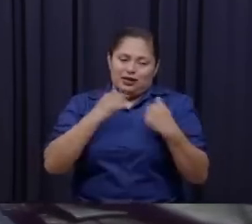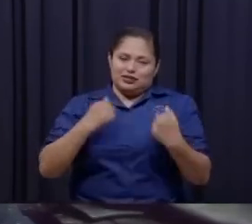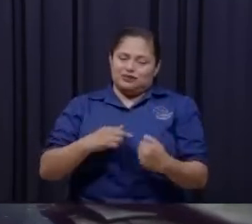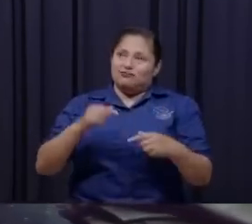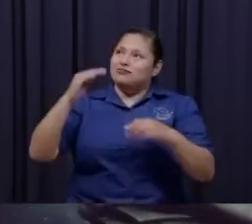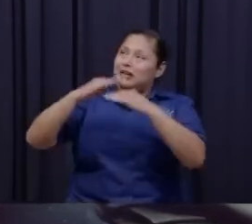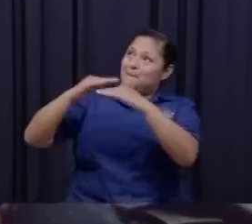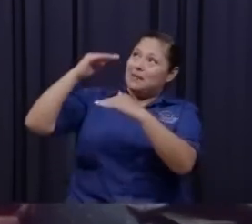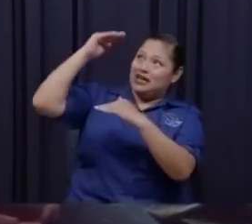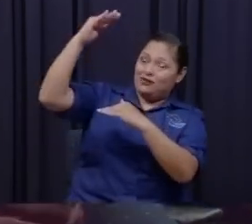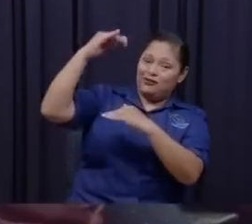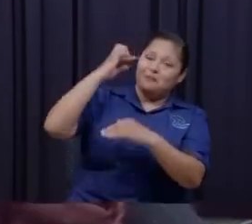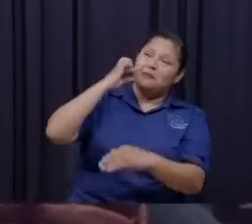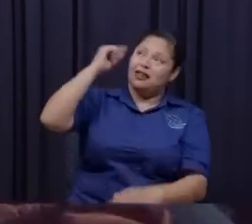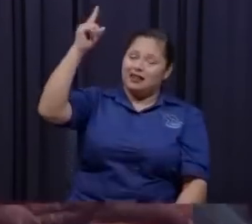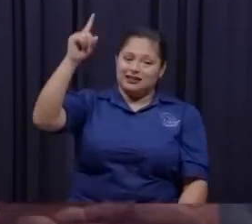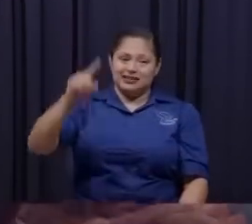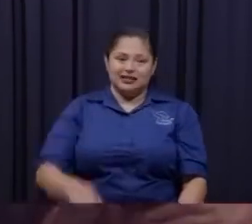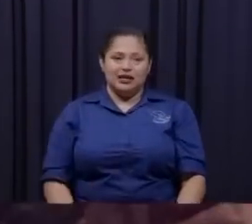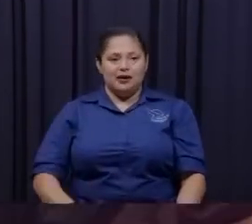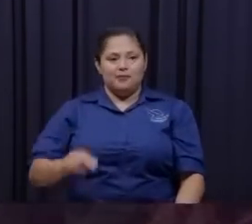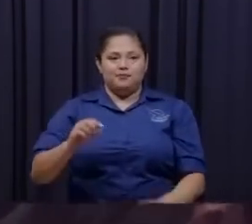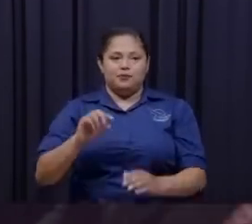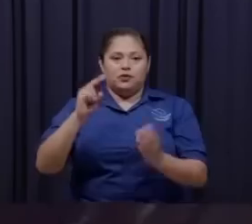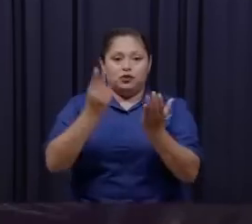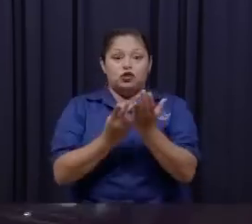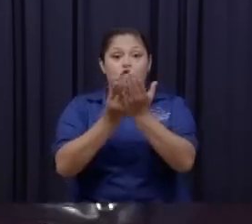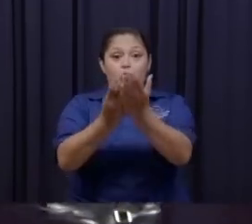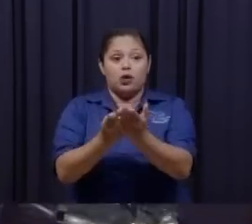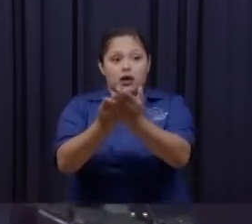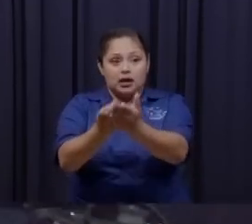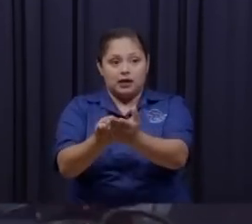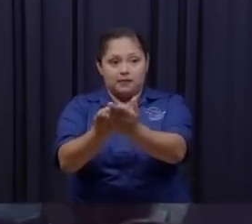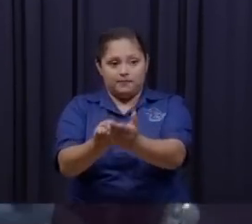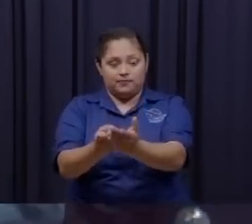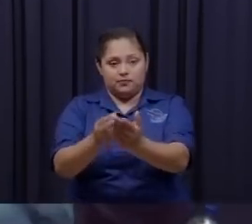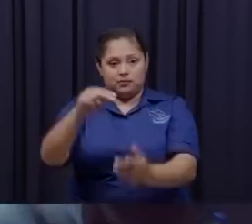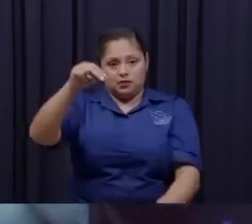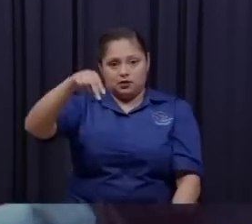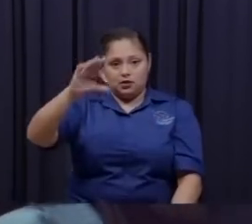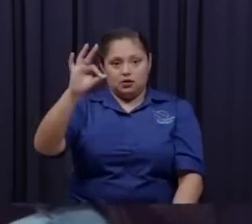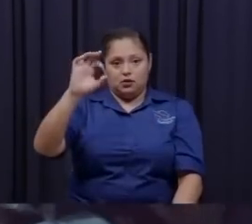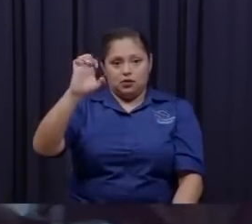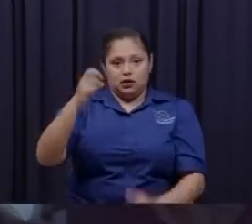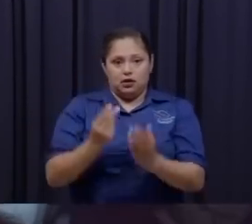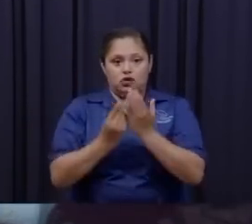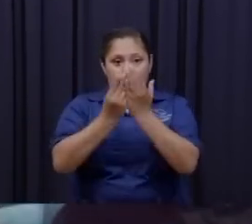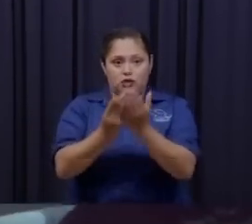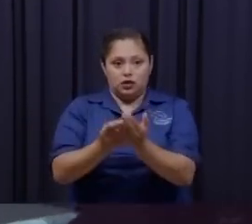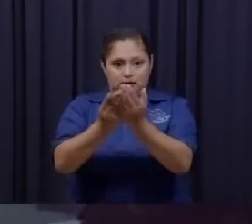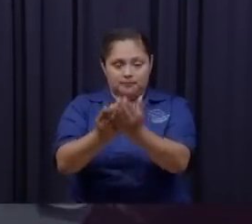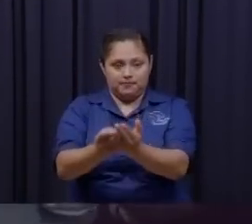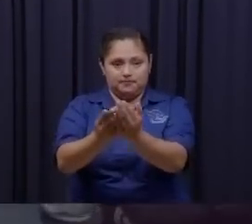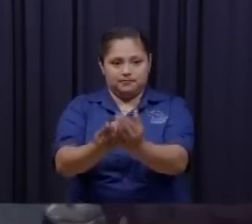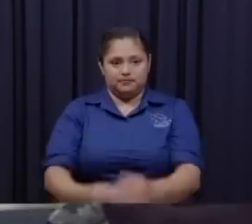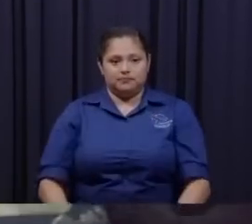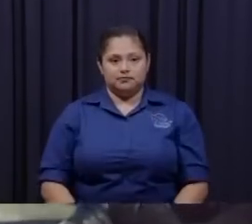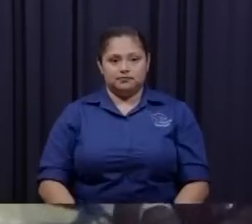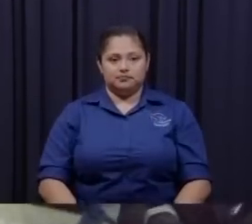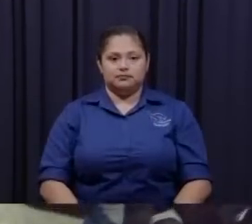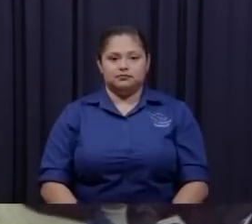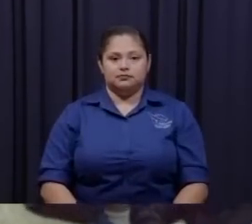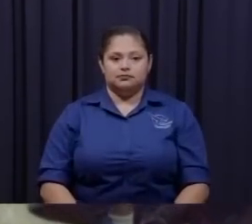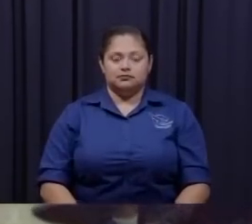padre. Noé, y ya con eso finalizo, solo me queda medio minuto para finalizar el